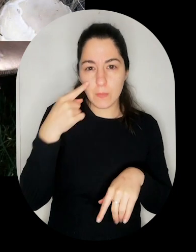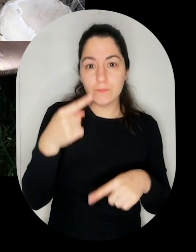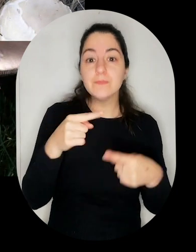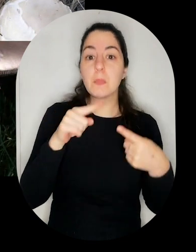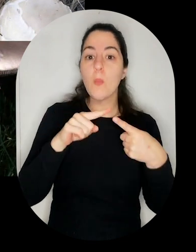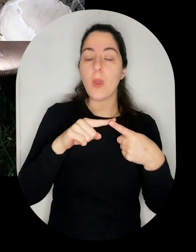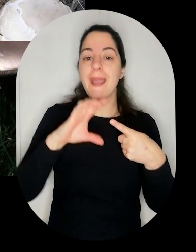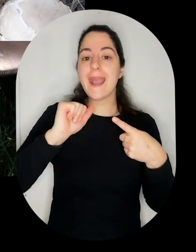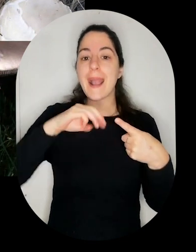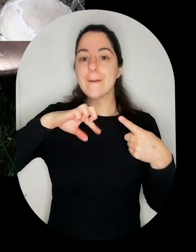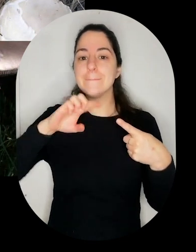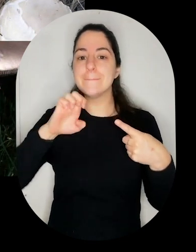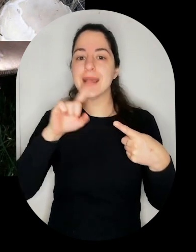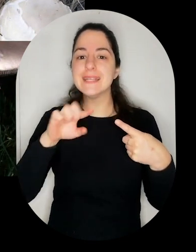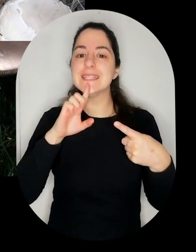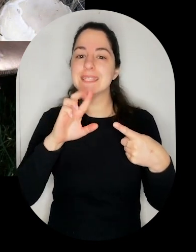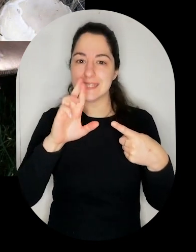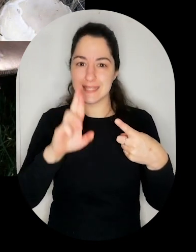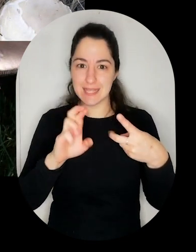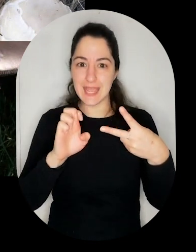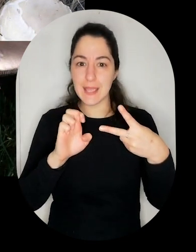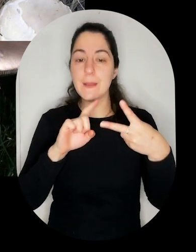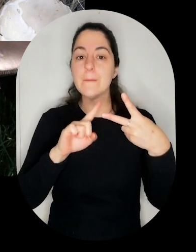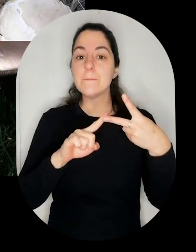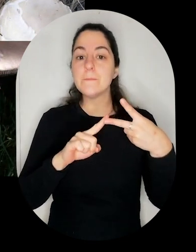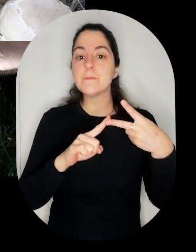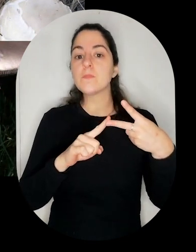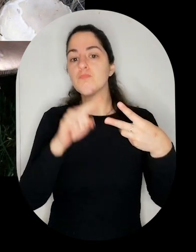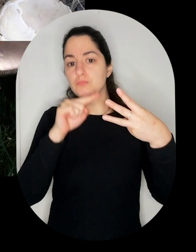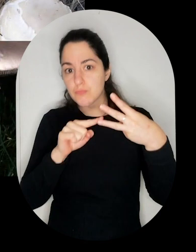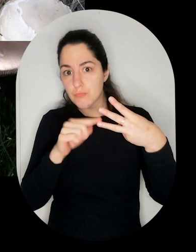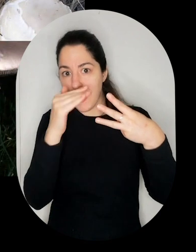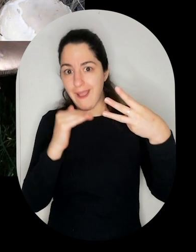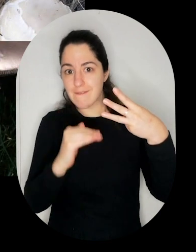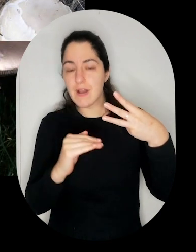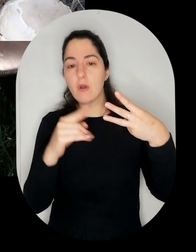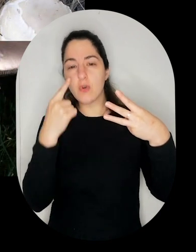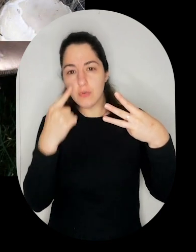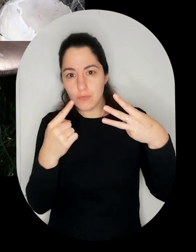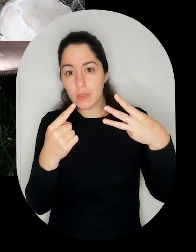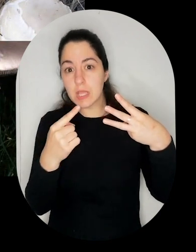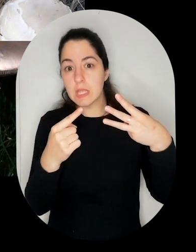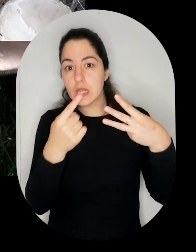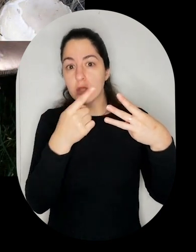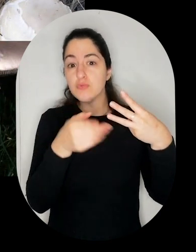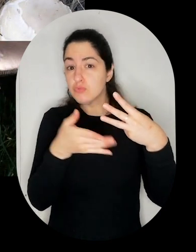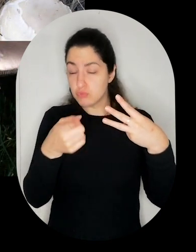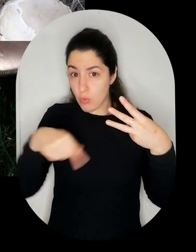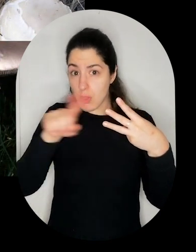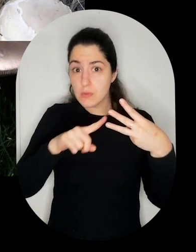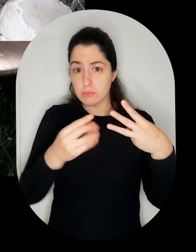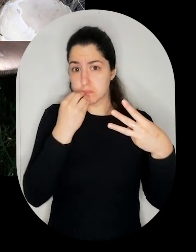tener Agaricus campestris, arribita, Agaricus arvensis, al medio, y algunos Leucoagaricus, abajo de lamelas blancas.